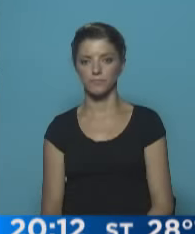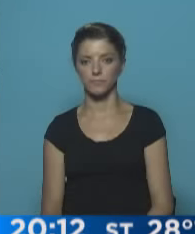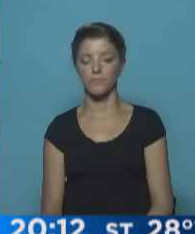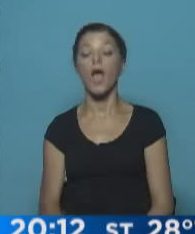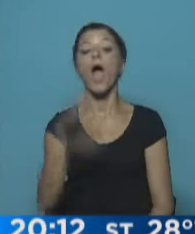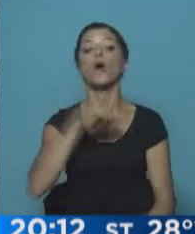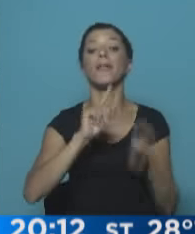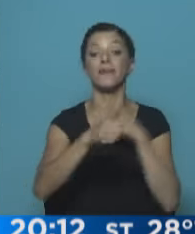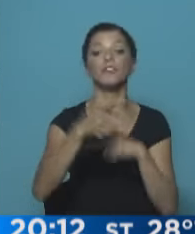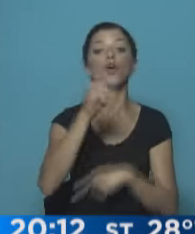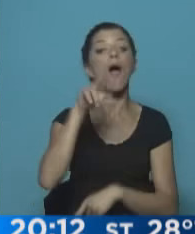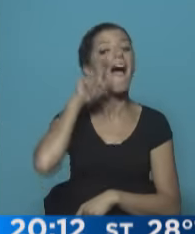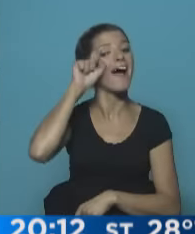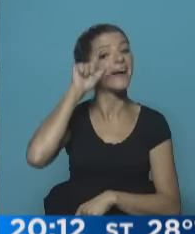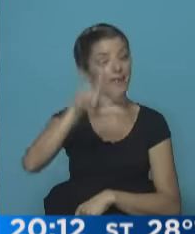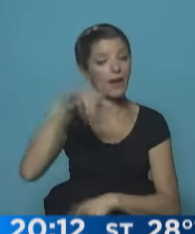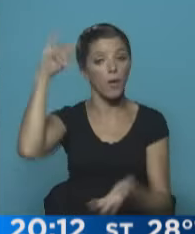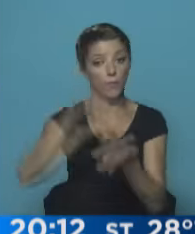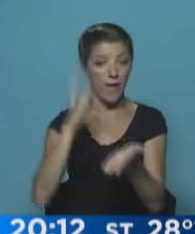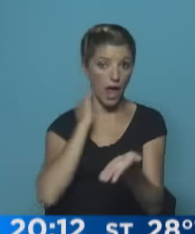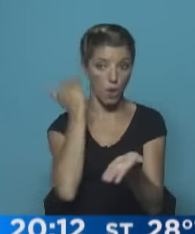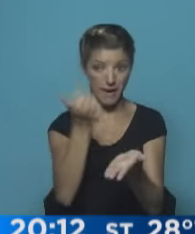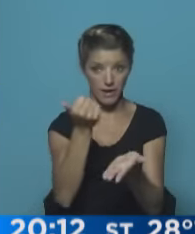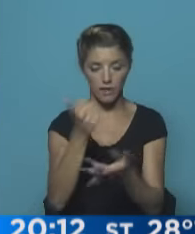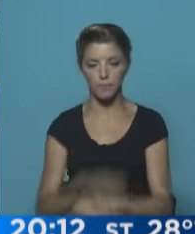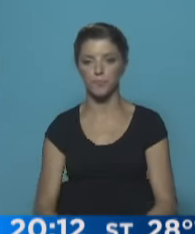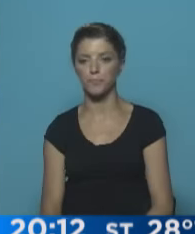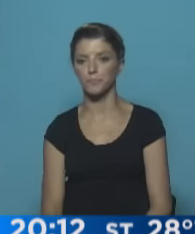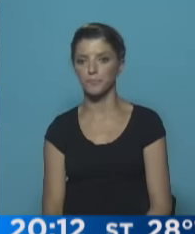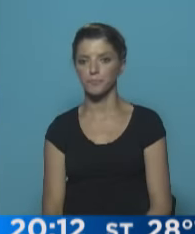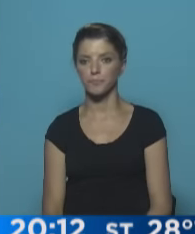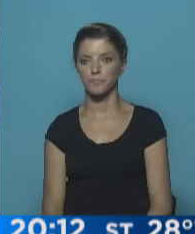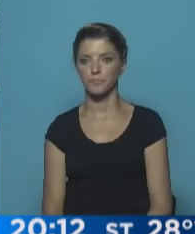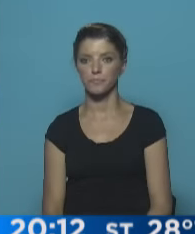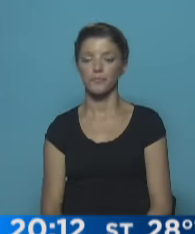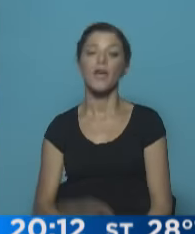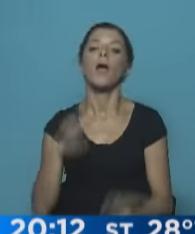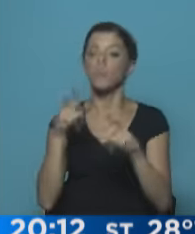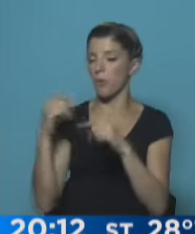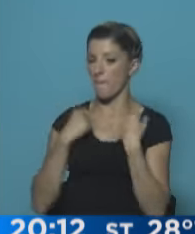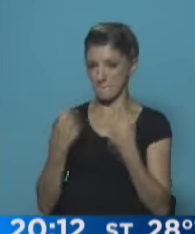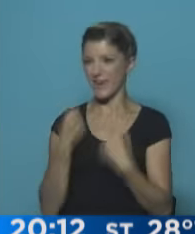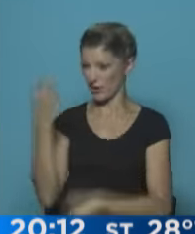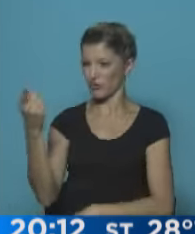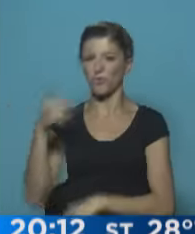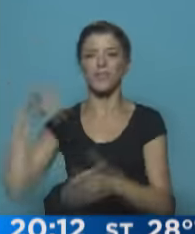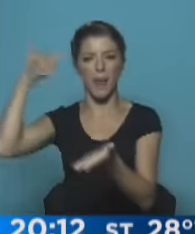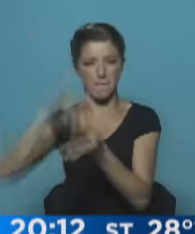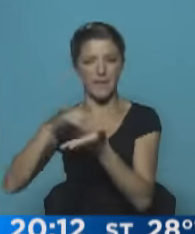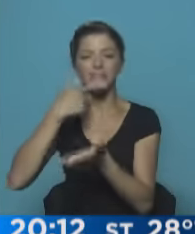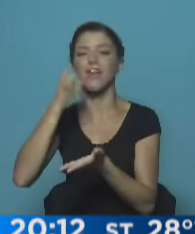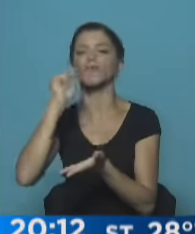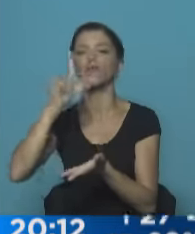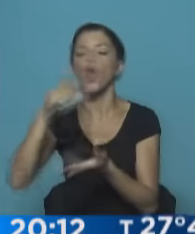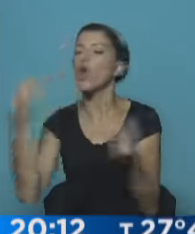compar Ari estamos con Alberto William piloto de sol Cómo fue este